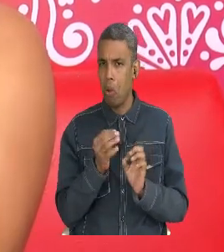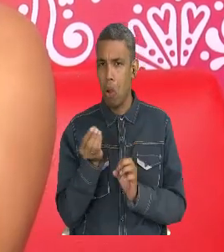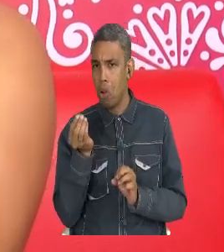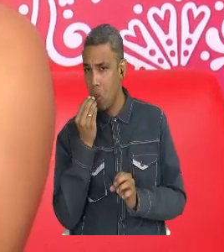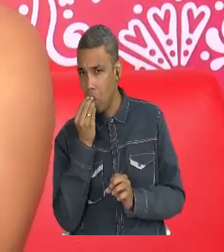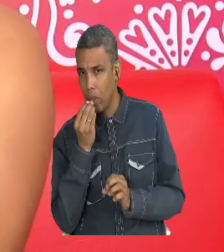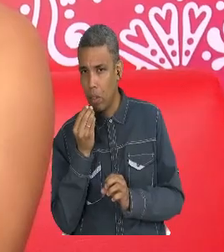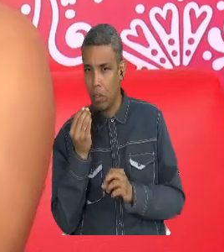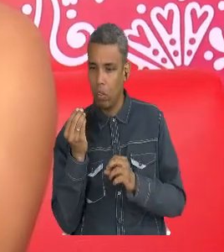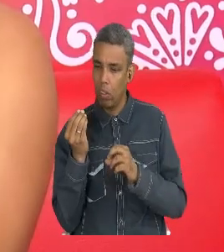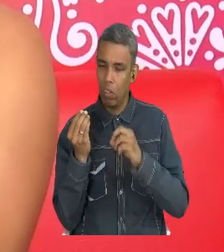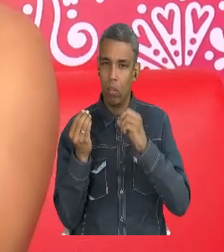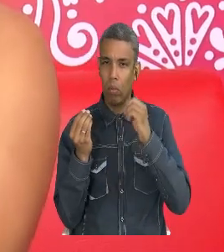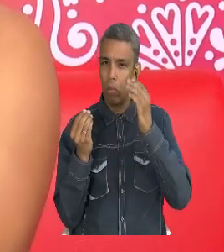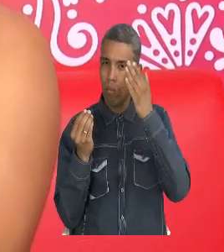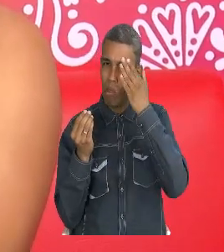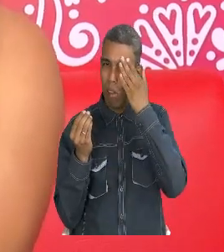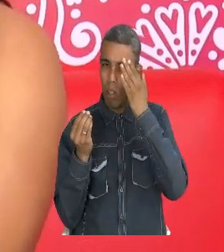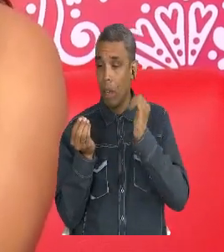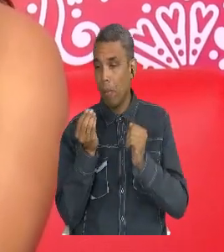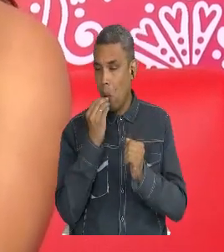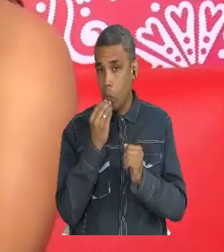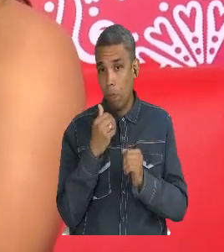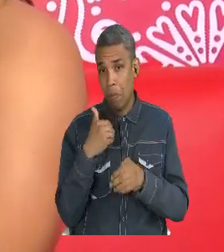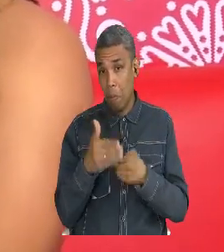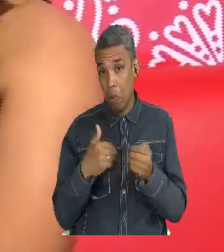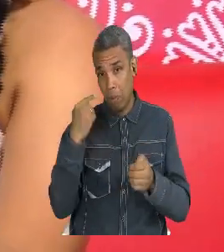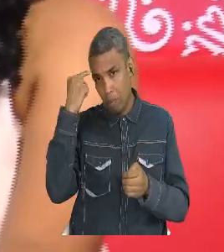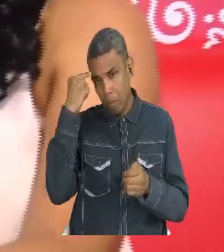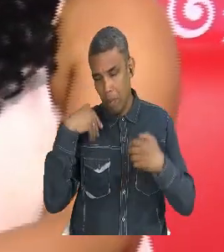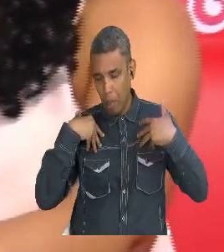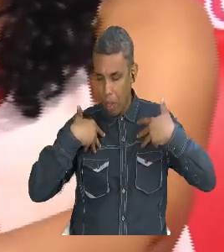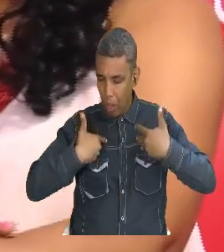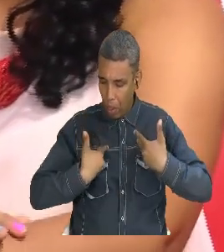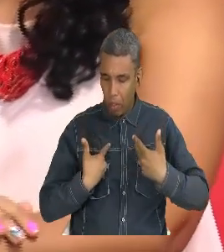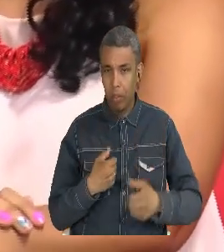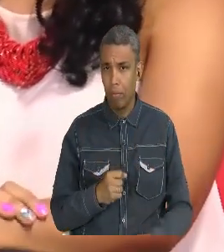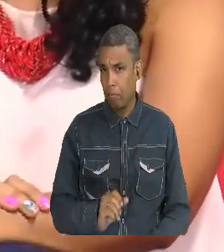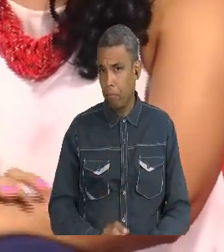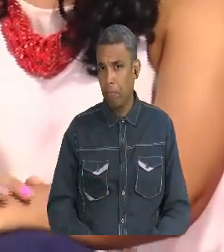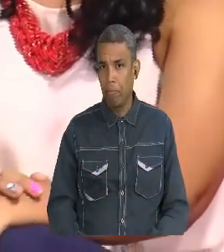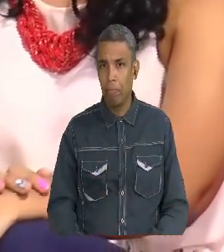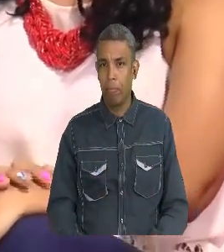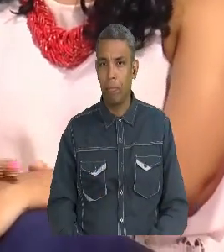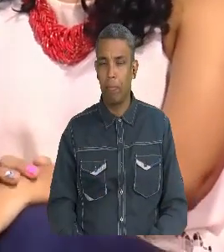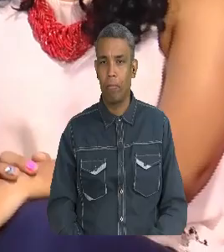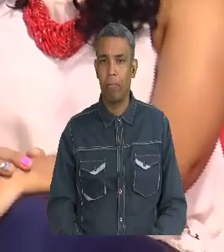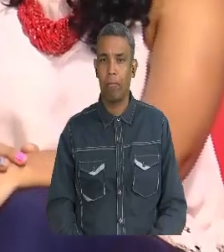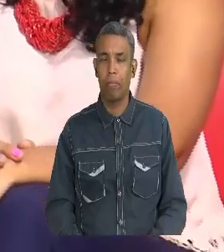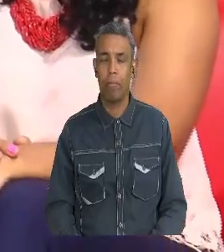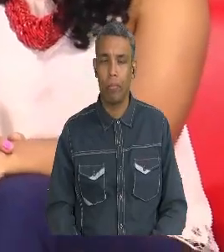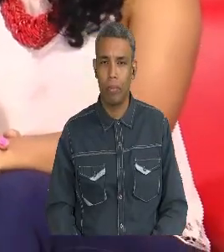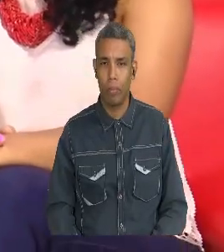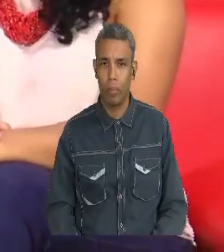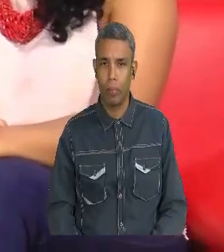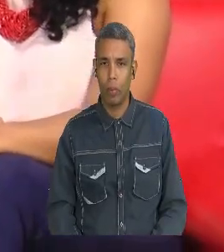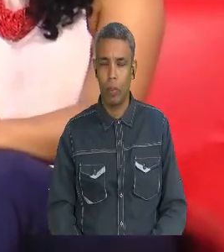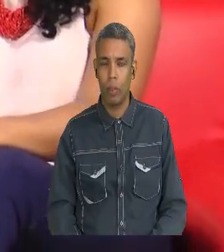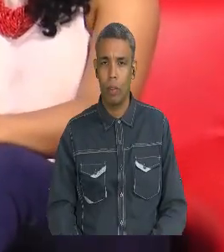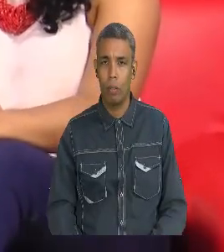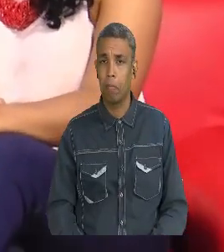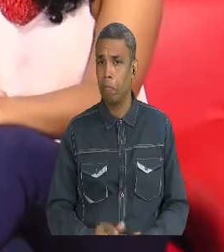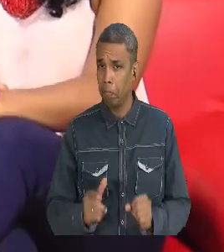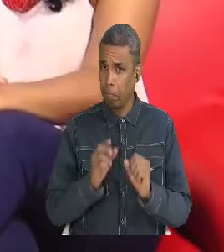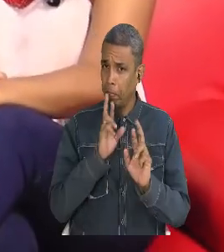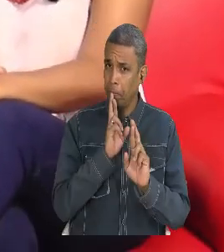nos puede estar llevando a fatiga mental. Bueno, esa es la respuesta que tenemos para nuestros televidentes. Hoy quiero